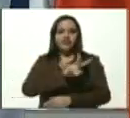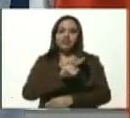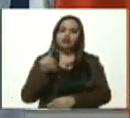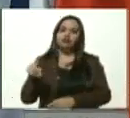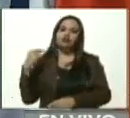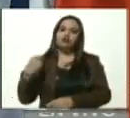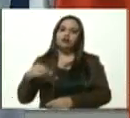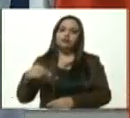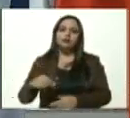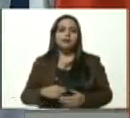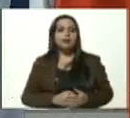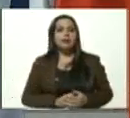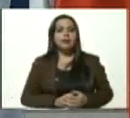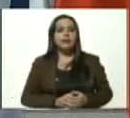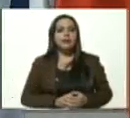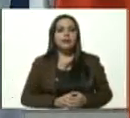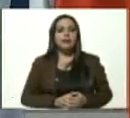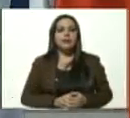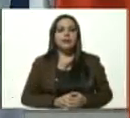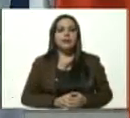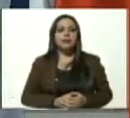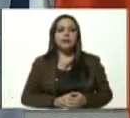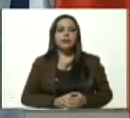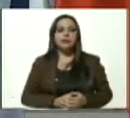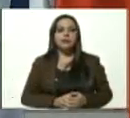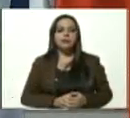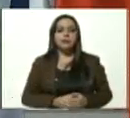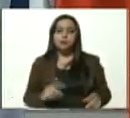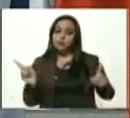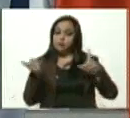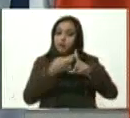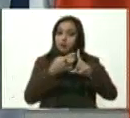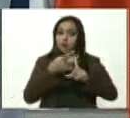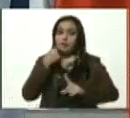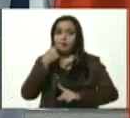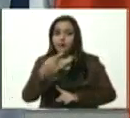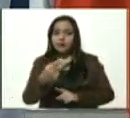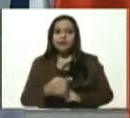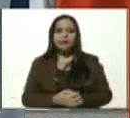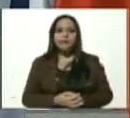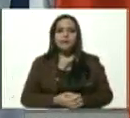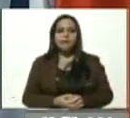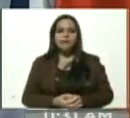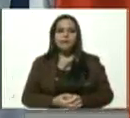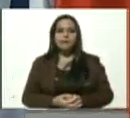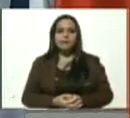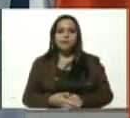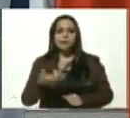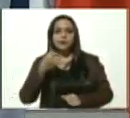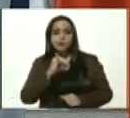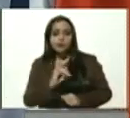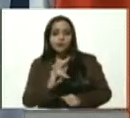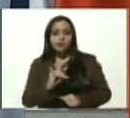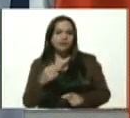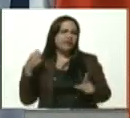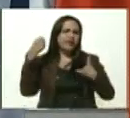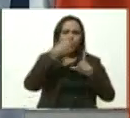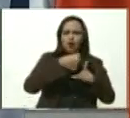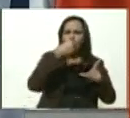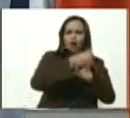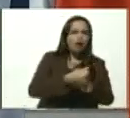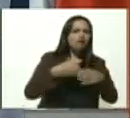noviembre. Obviamente, lo primero que hay que decir es que se da en un contexto de agresión